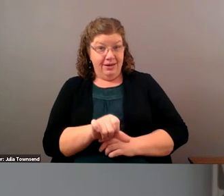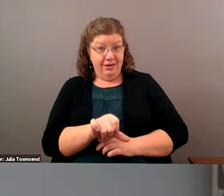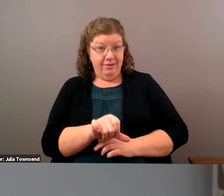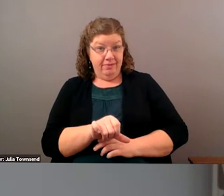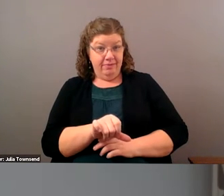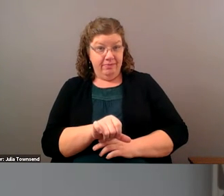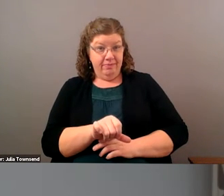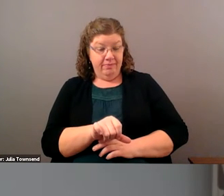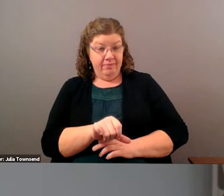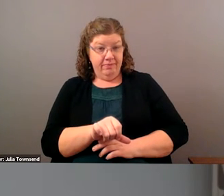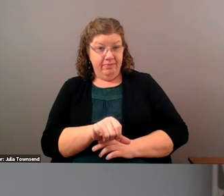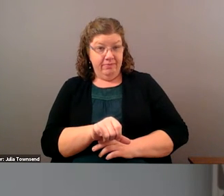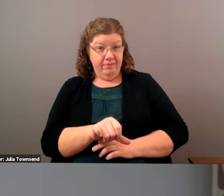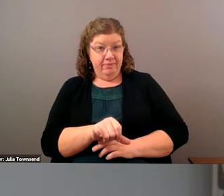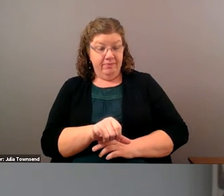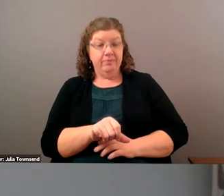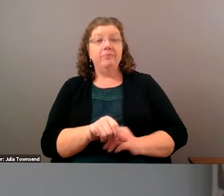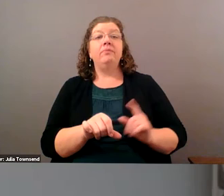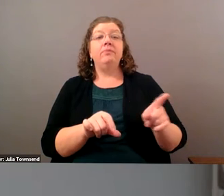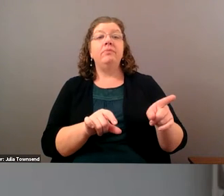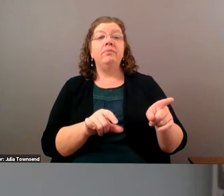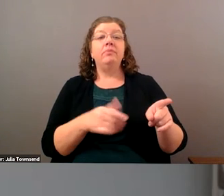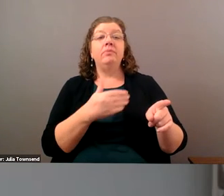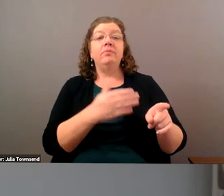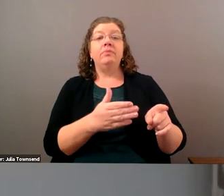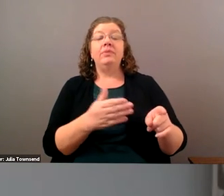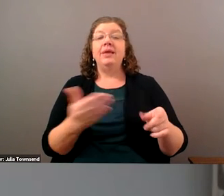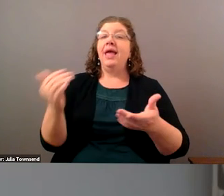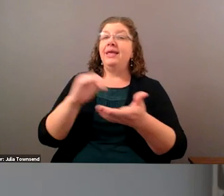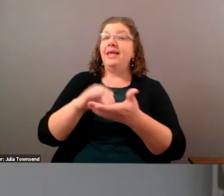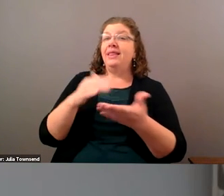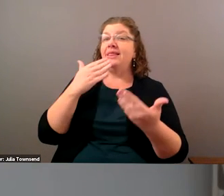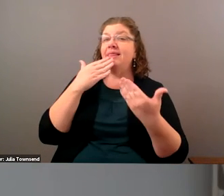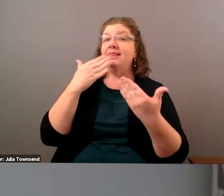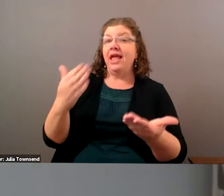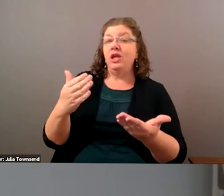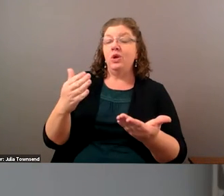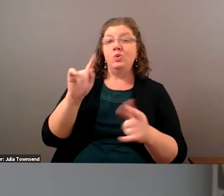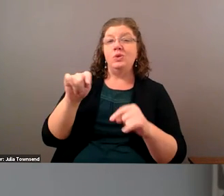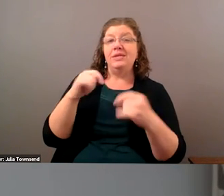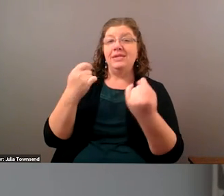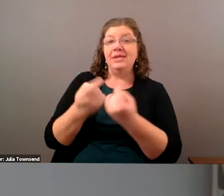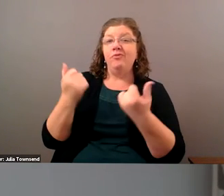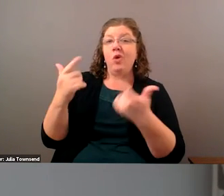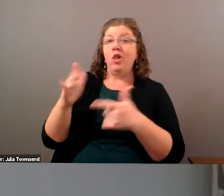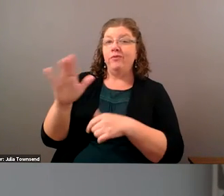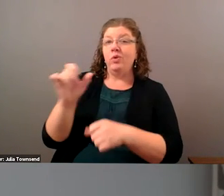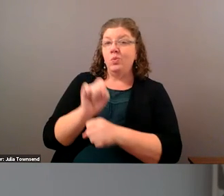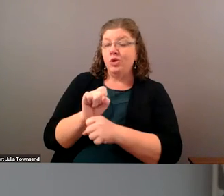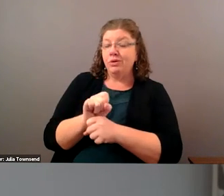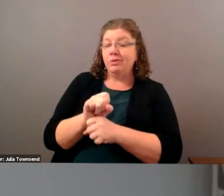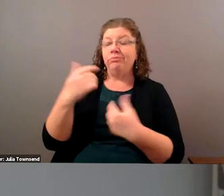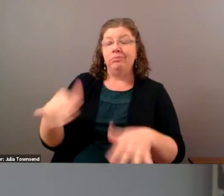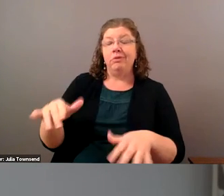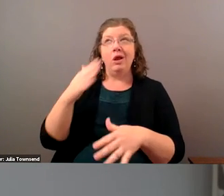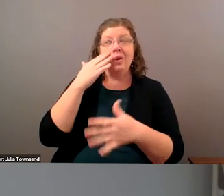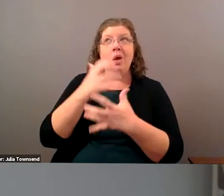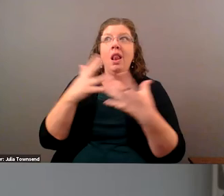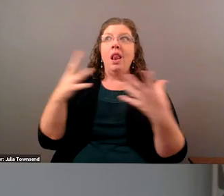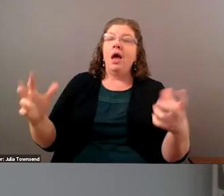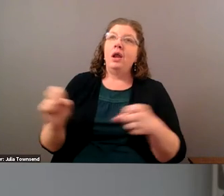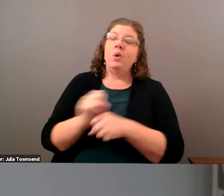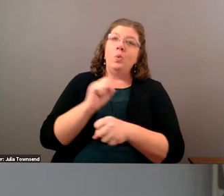Sí, gracias. Gracias al equipo por todo su trabajo. Sé que esto nos toma mucho tiempo, mucho